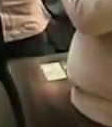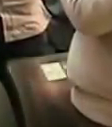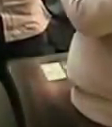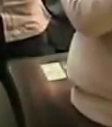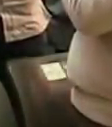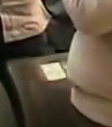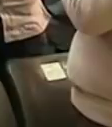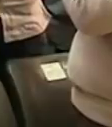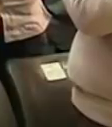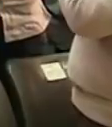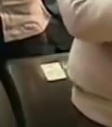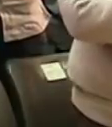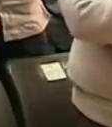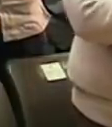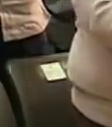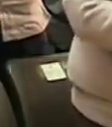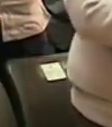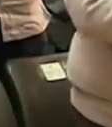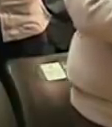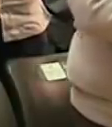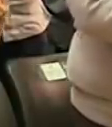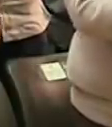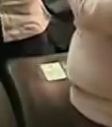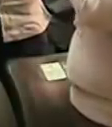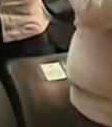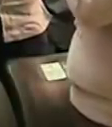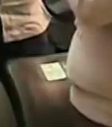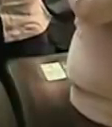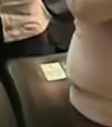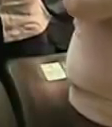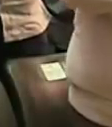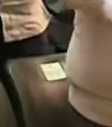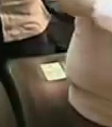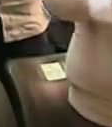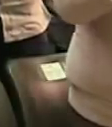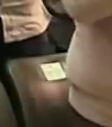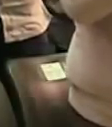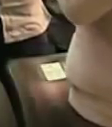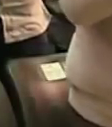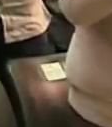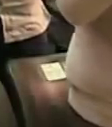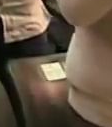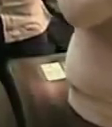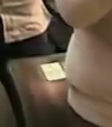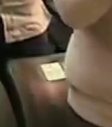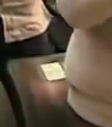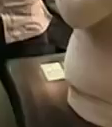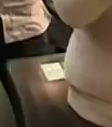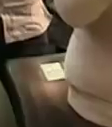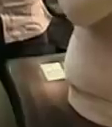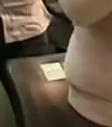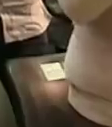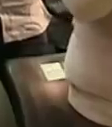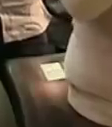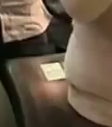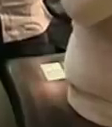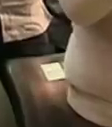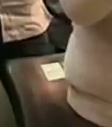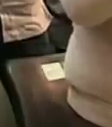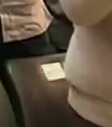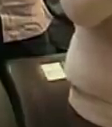y de Bolívar será para siempre libre, soberano